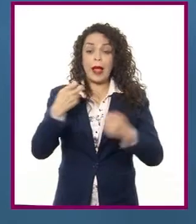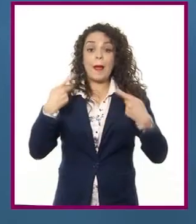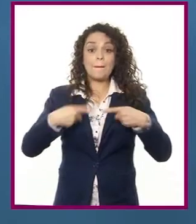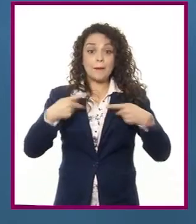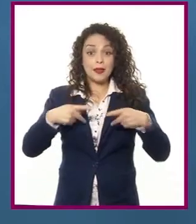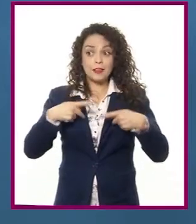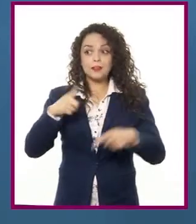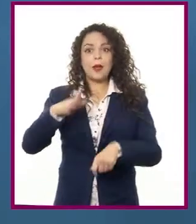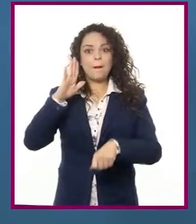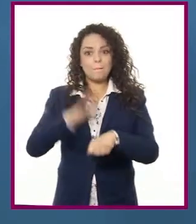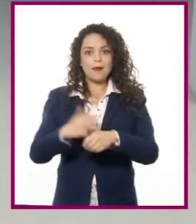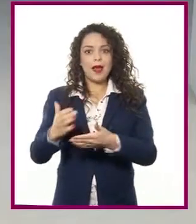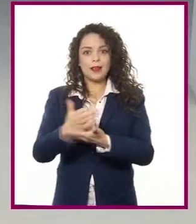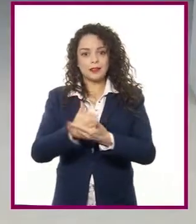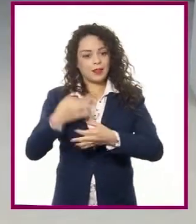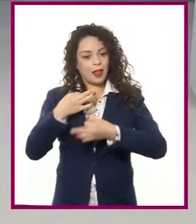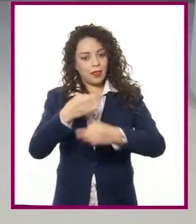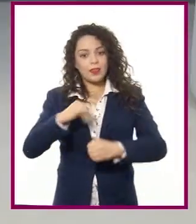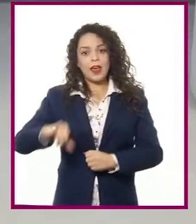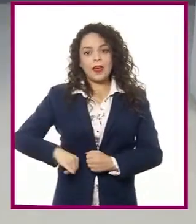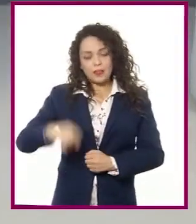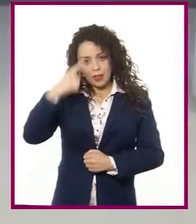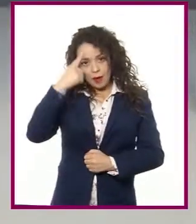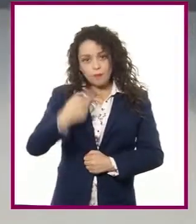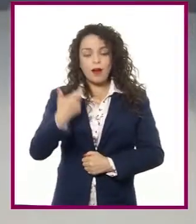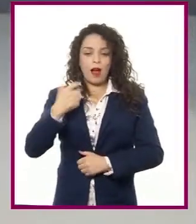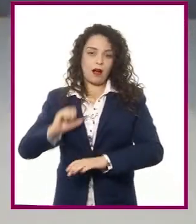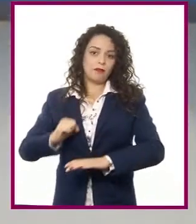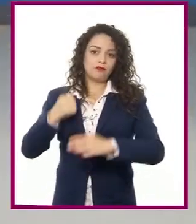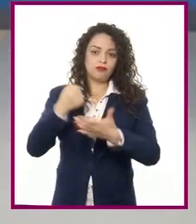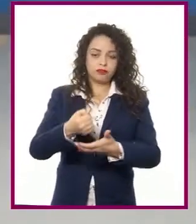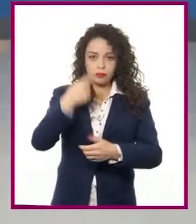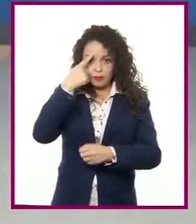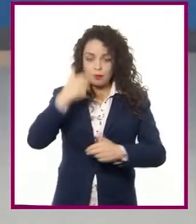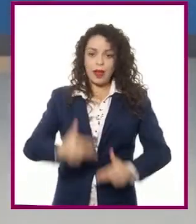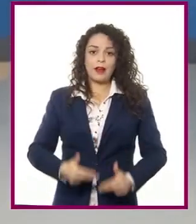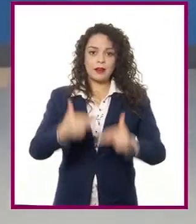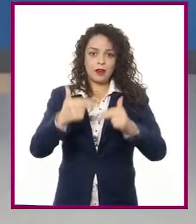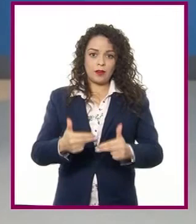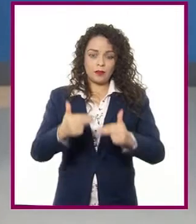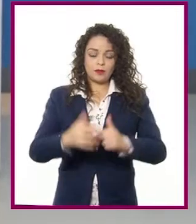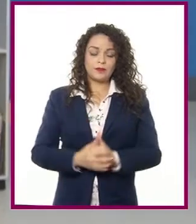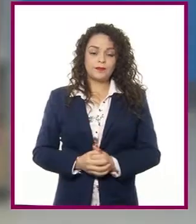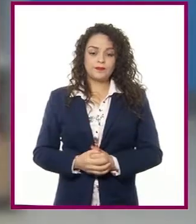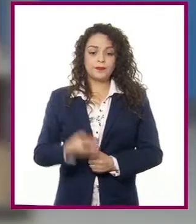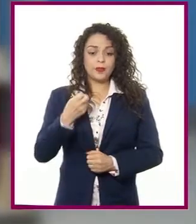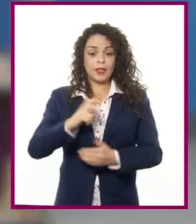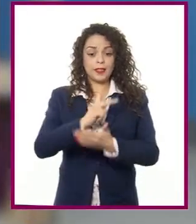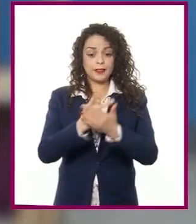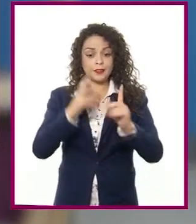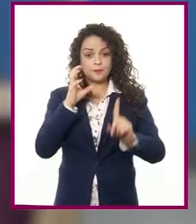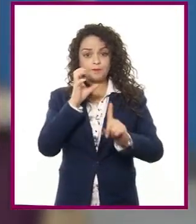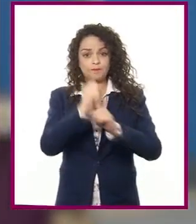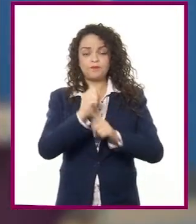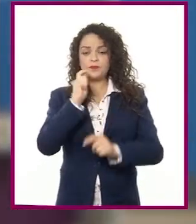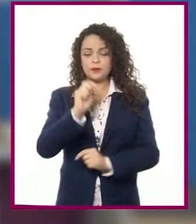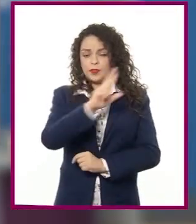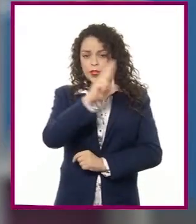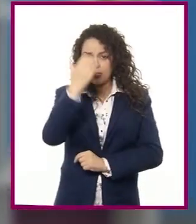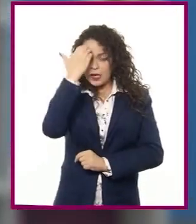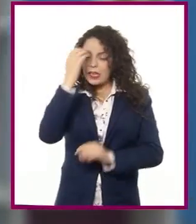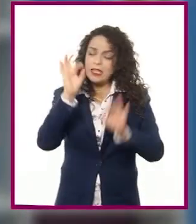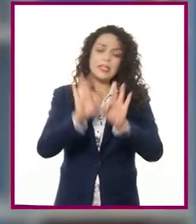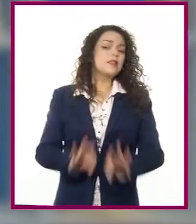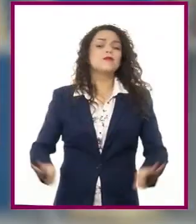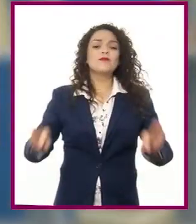un determinado territorio. En este contexto, el propósito de la sesión es reconocer la